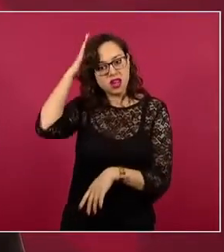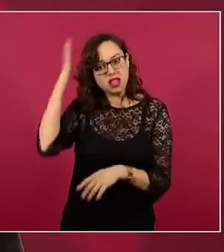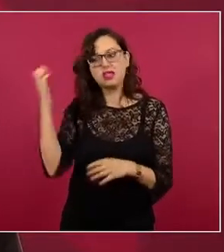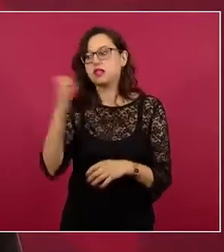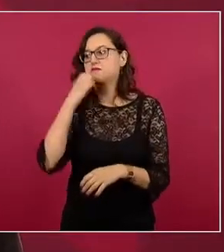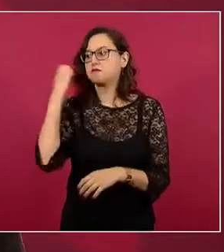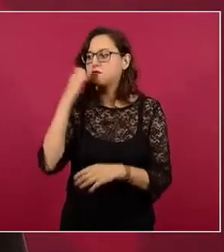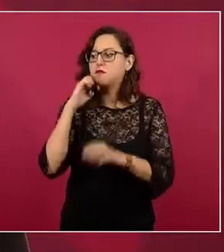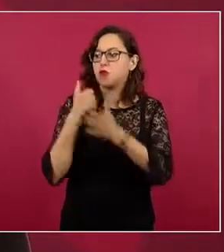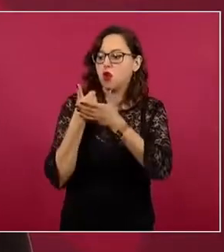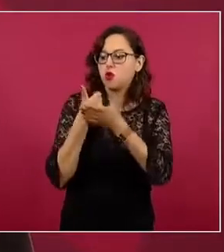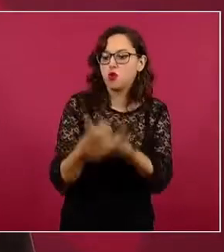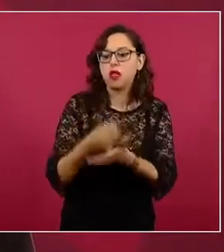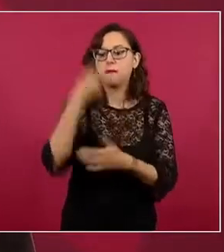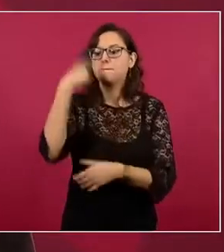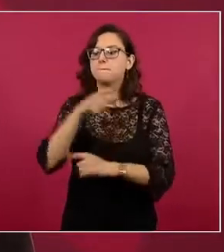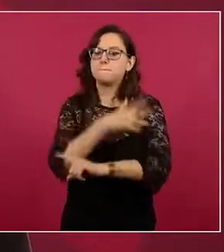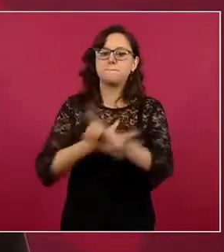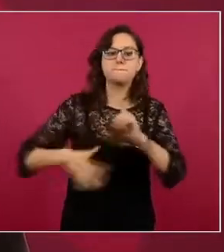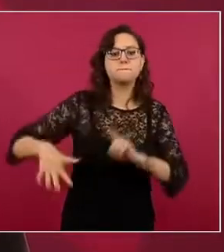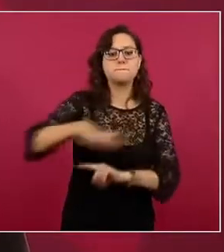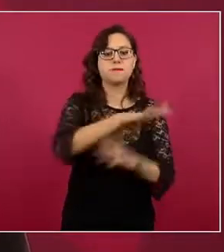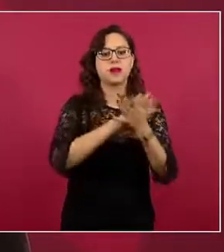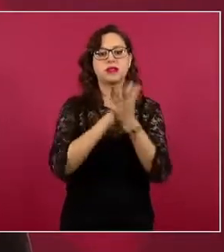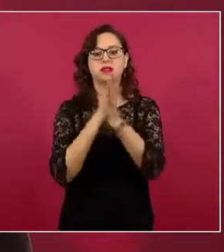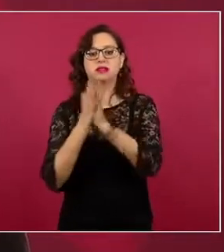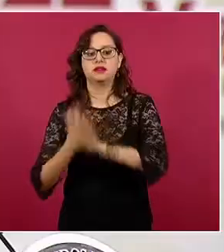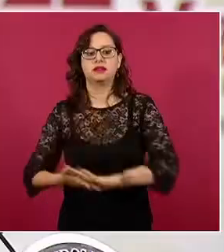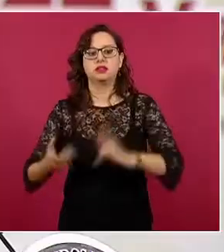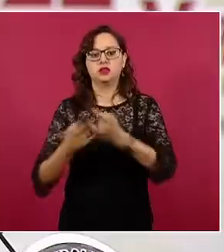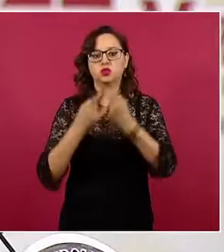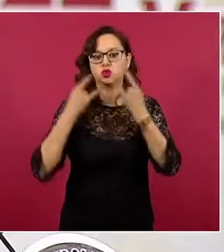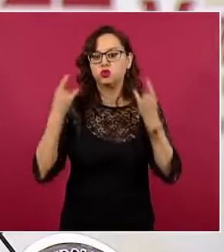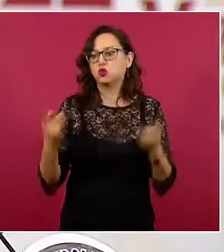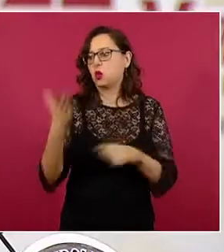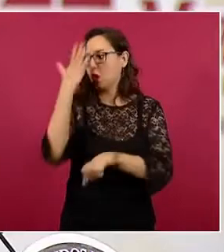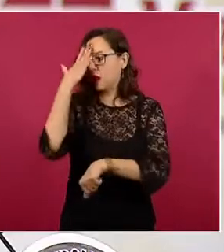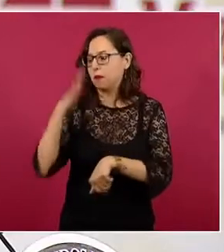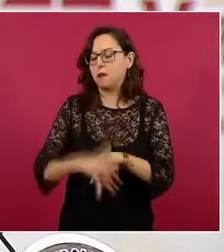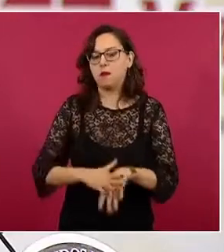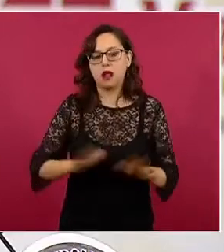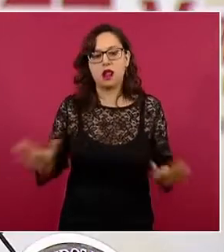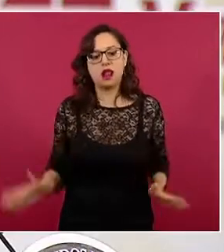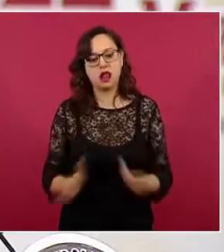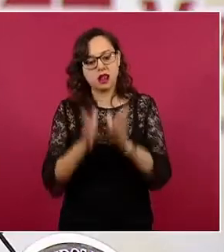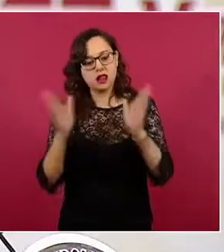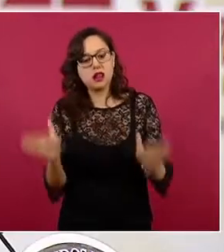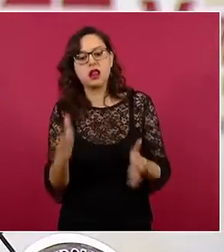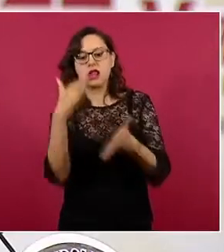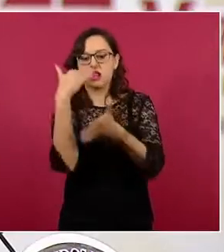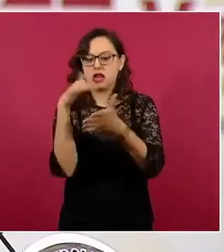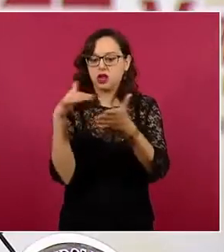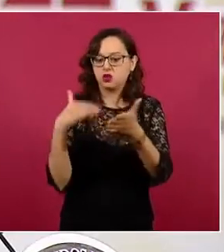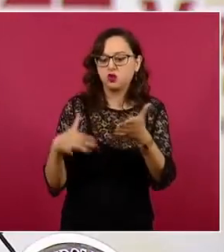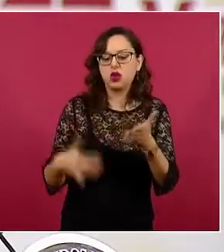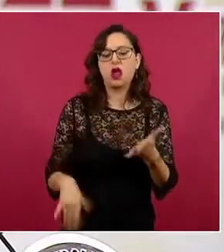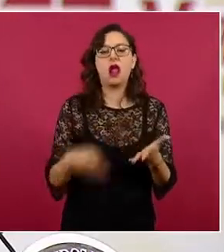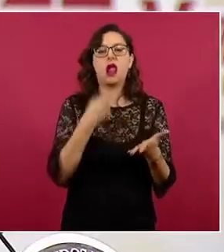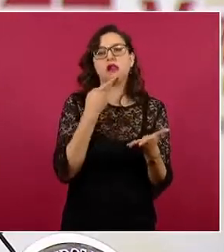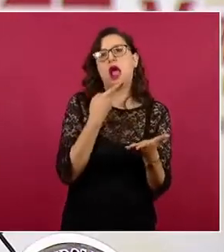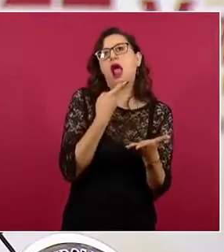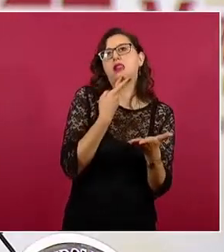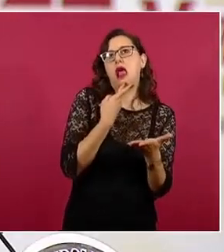transformación social donde se recupere la memoria histórica, se fomente la lectura como una habilidad compleja y no solo como